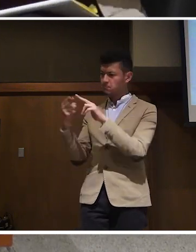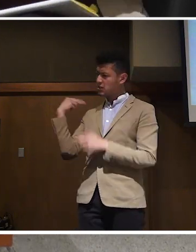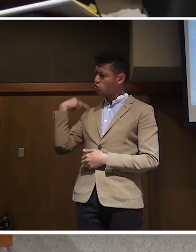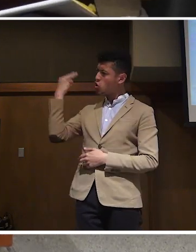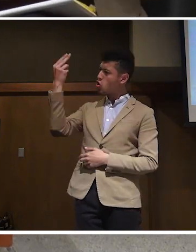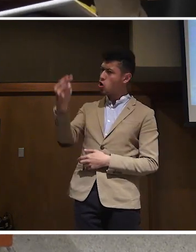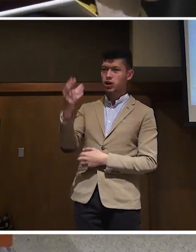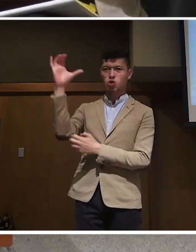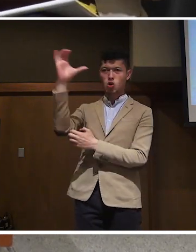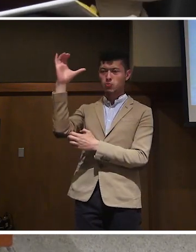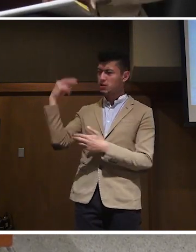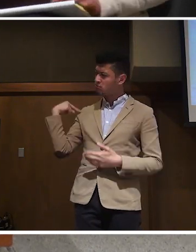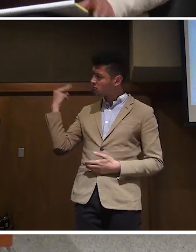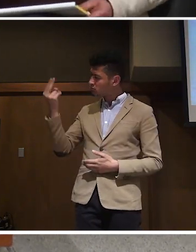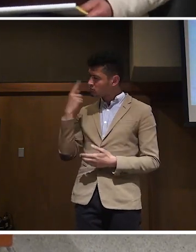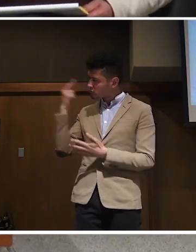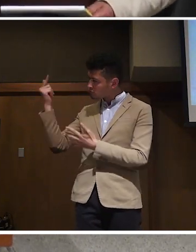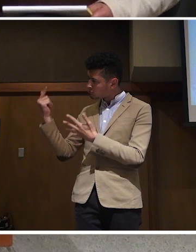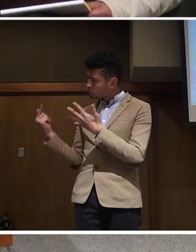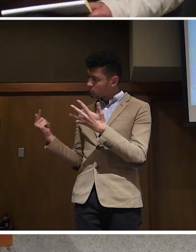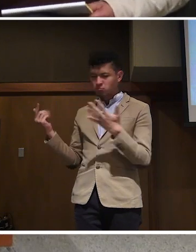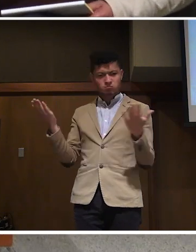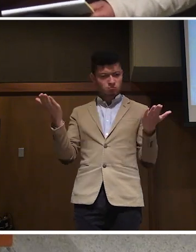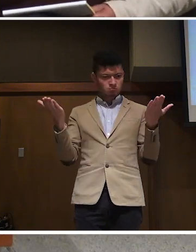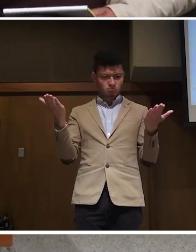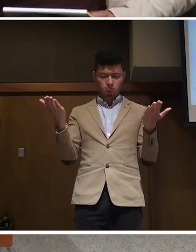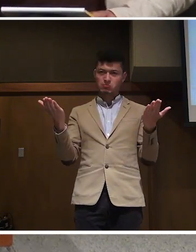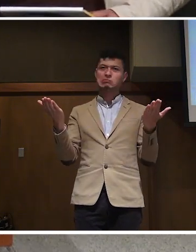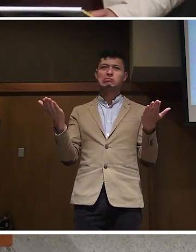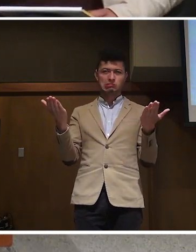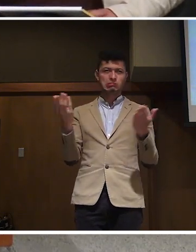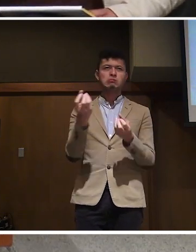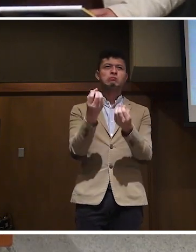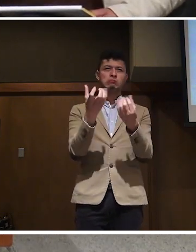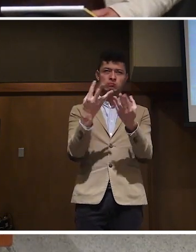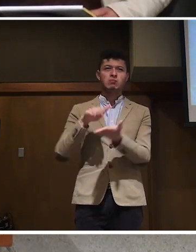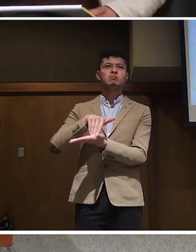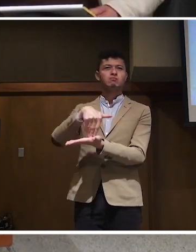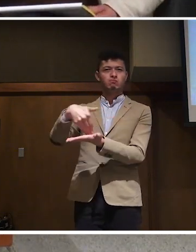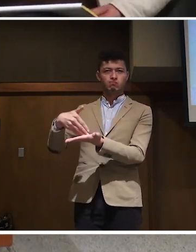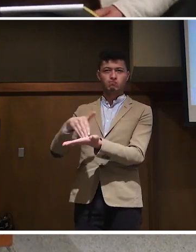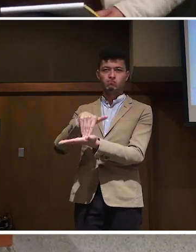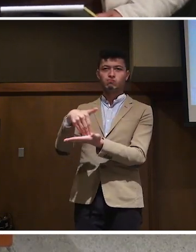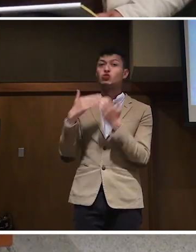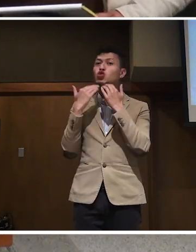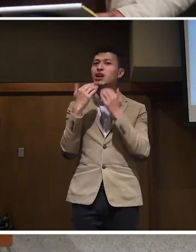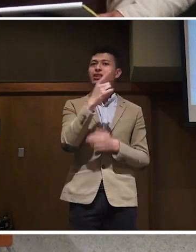a encontrar que hay muchos puntos endebles, probablemente en el concepto de nación o